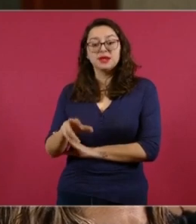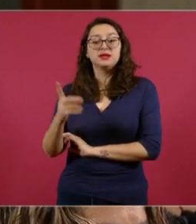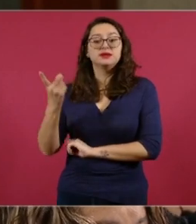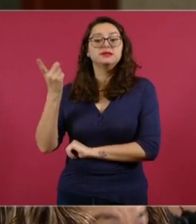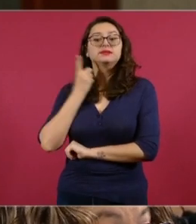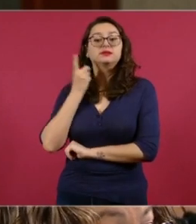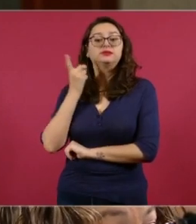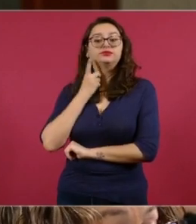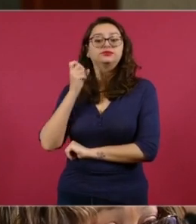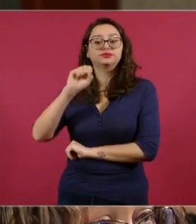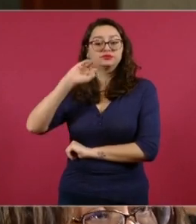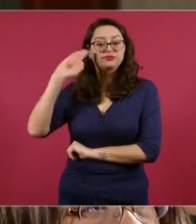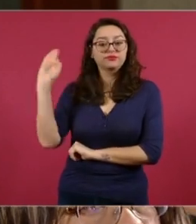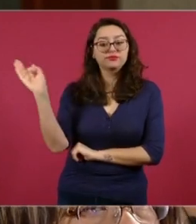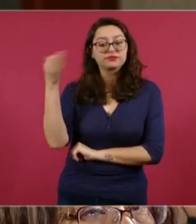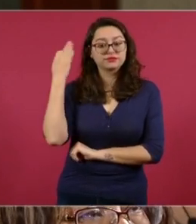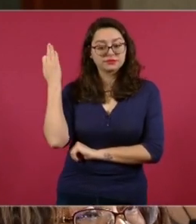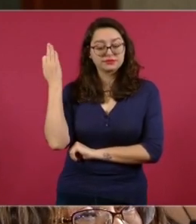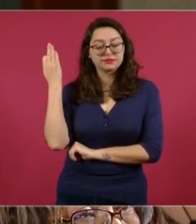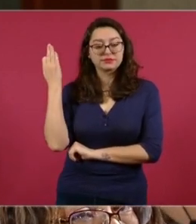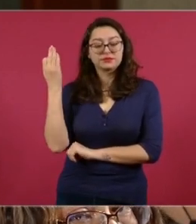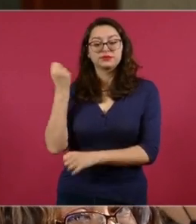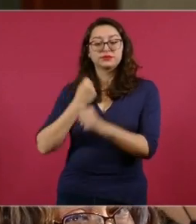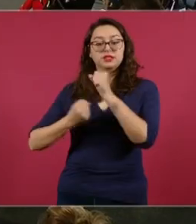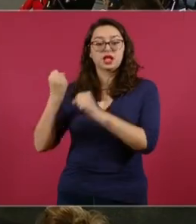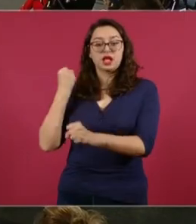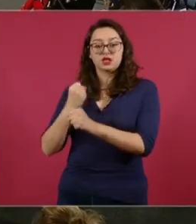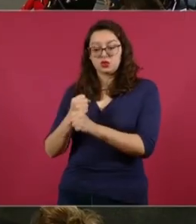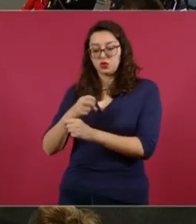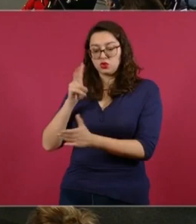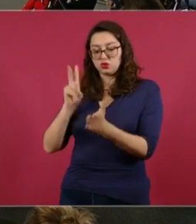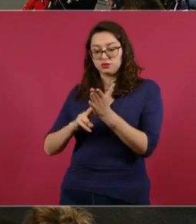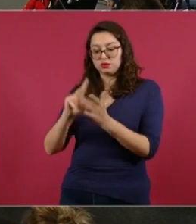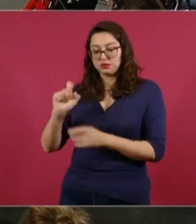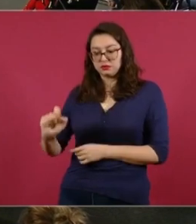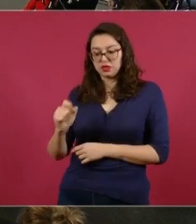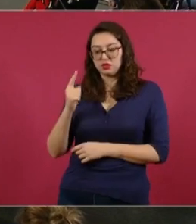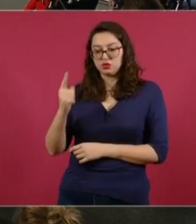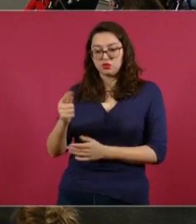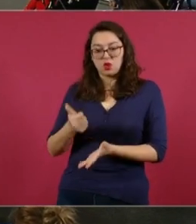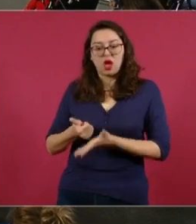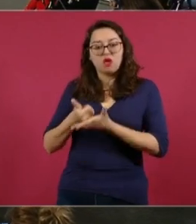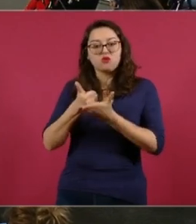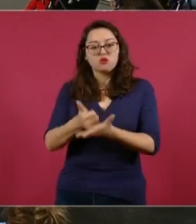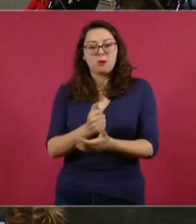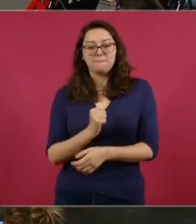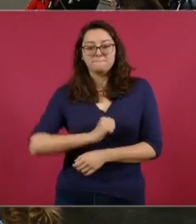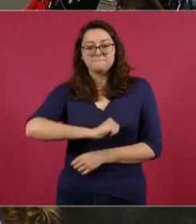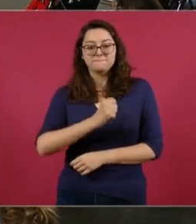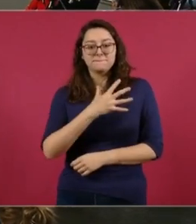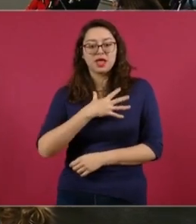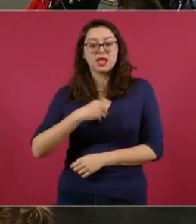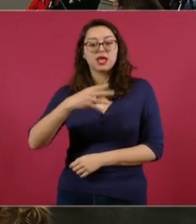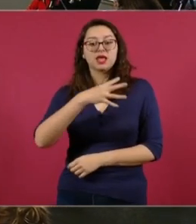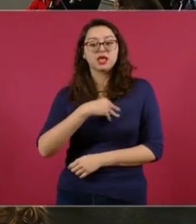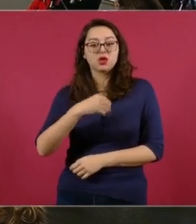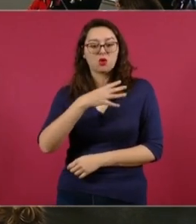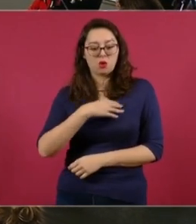quien en ese sentido en 2021 hizo a su hijo presidente municipal y a su hija